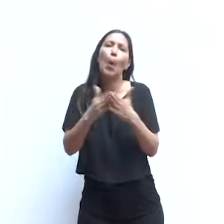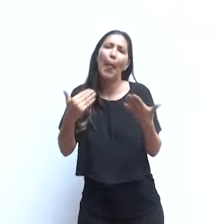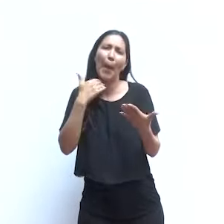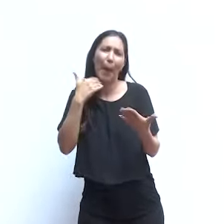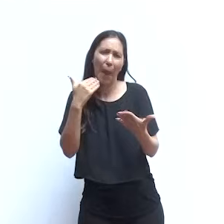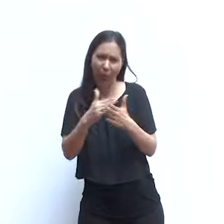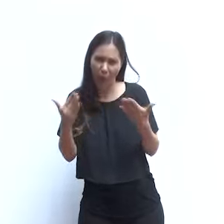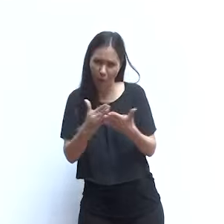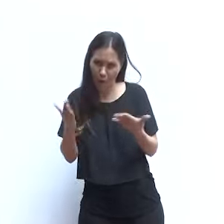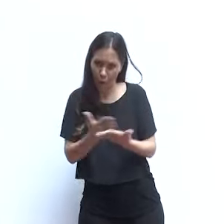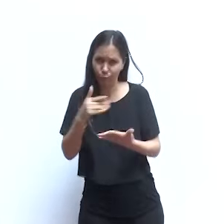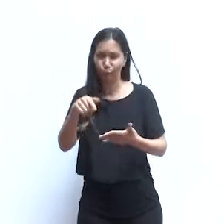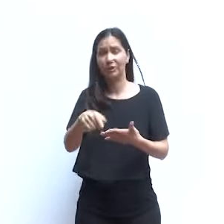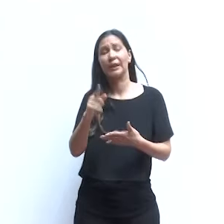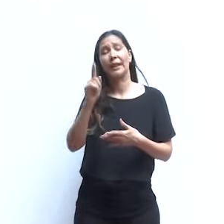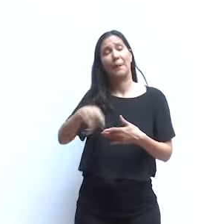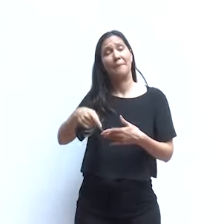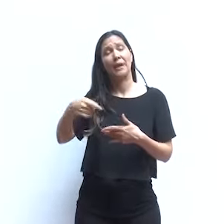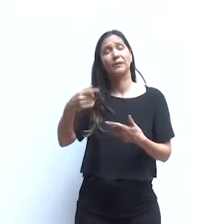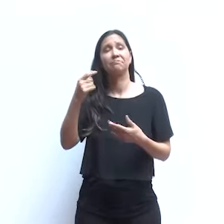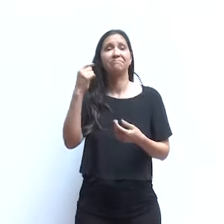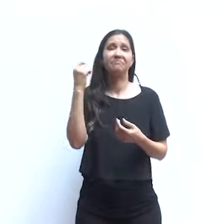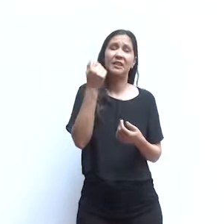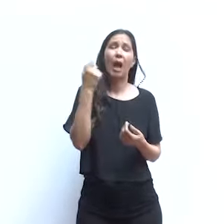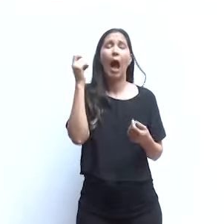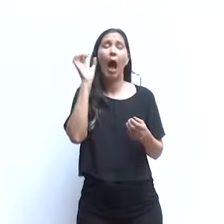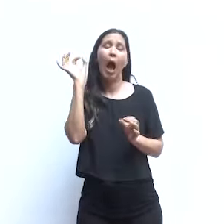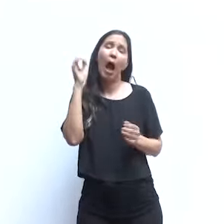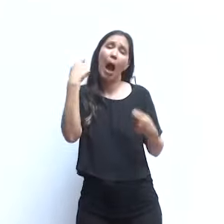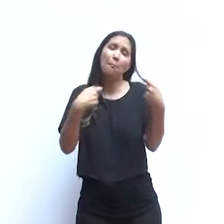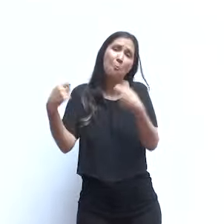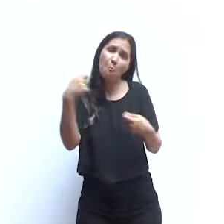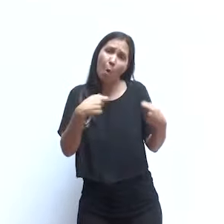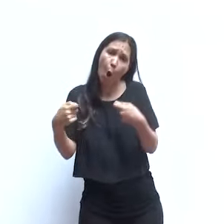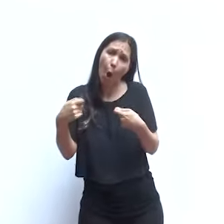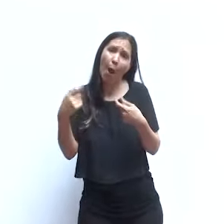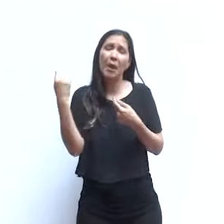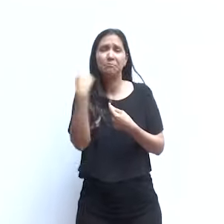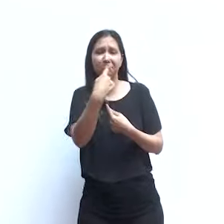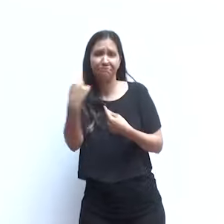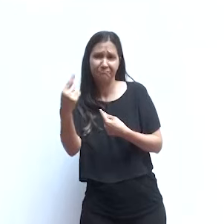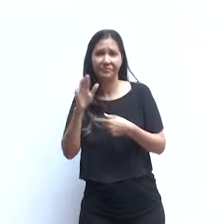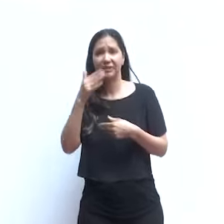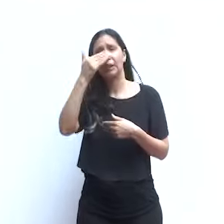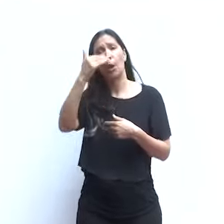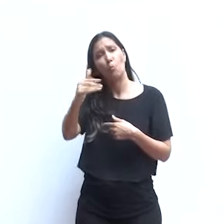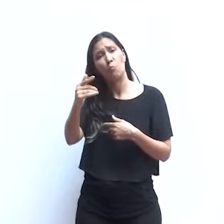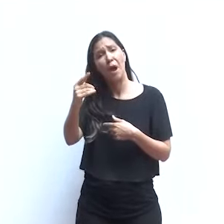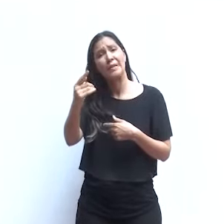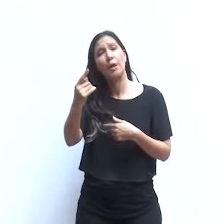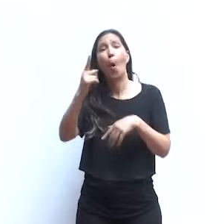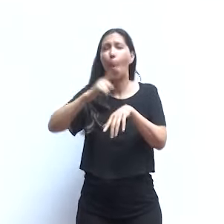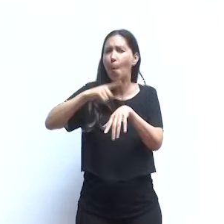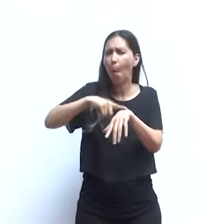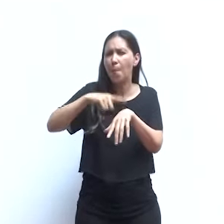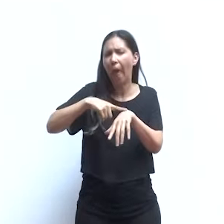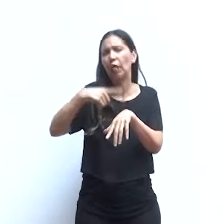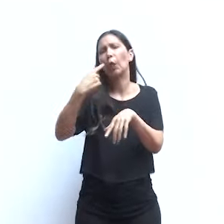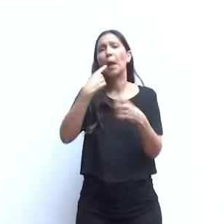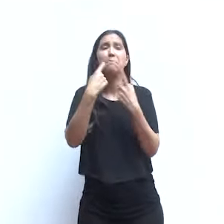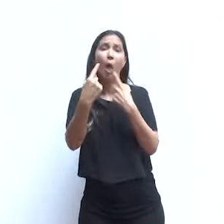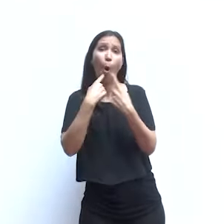comentarios sobre el libro y después vamos a hacer una un espacio de preguntas y de